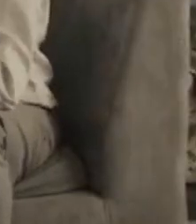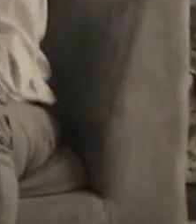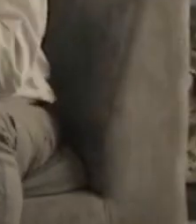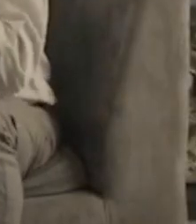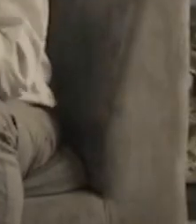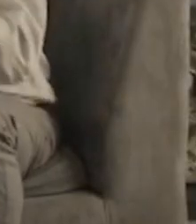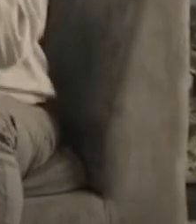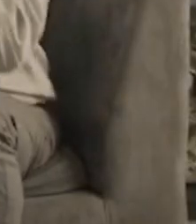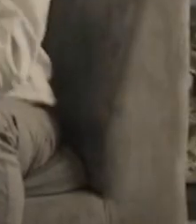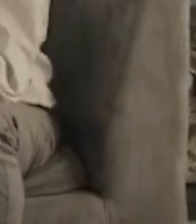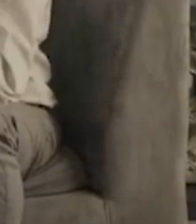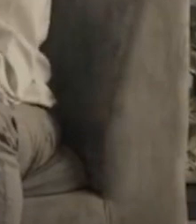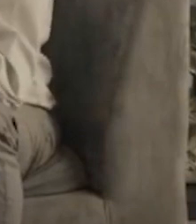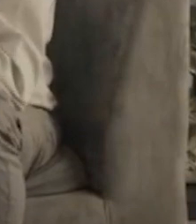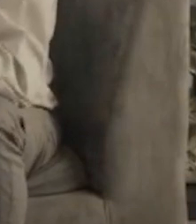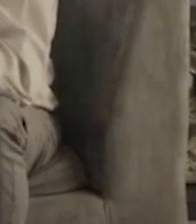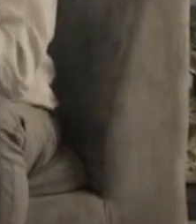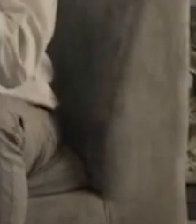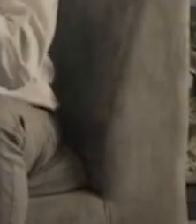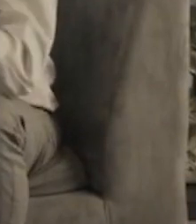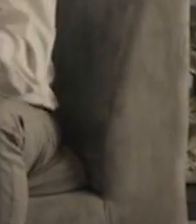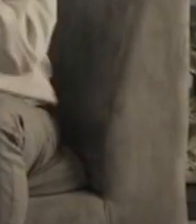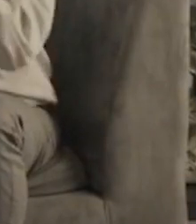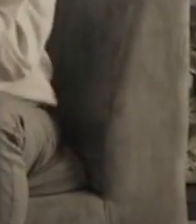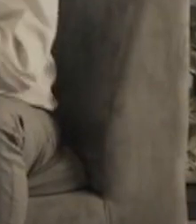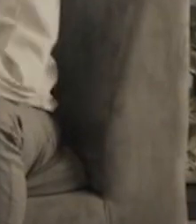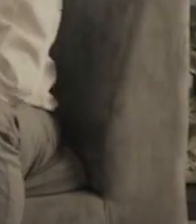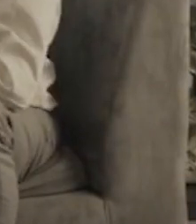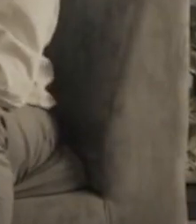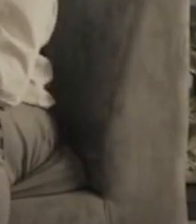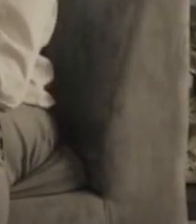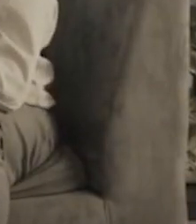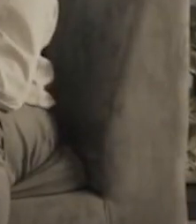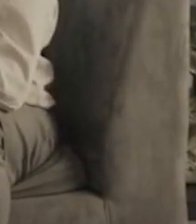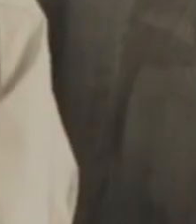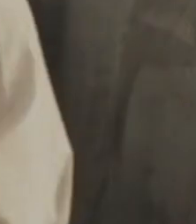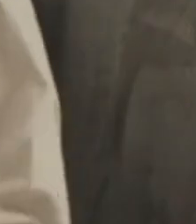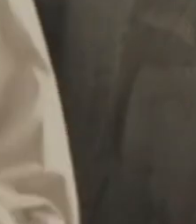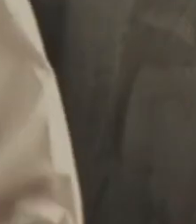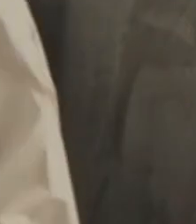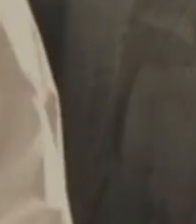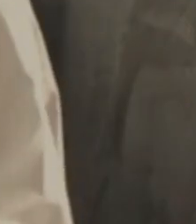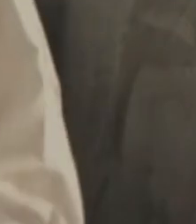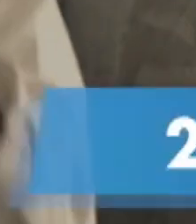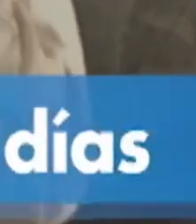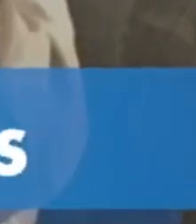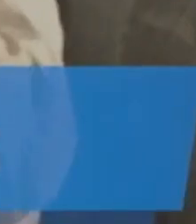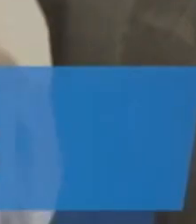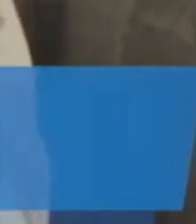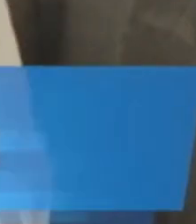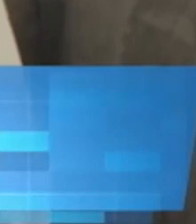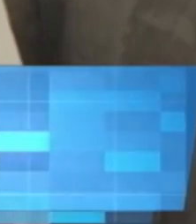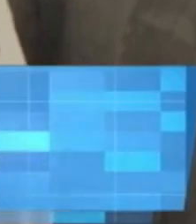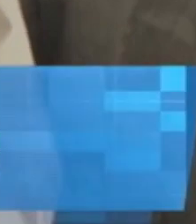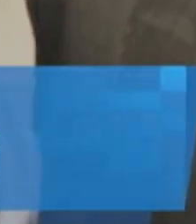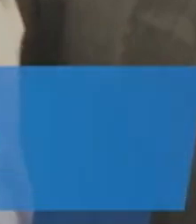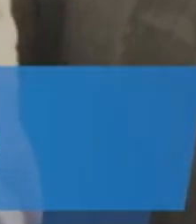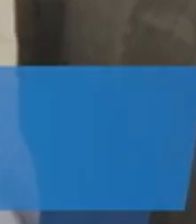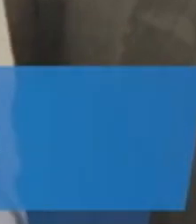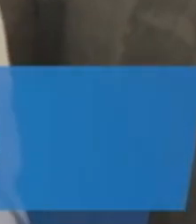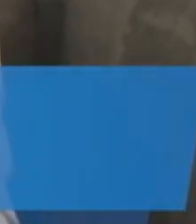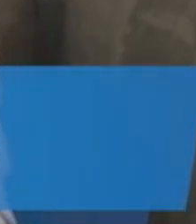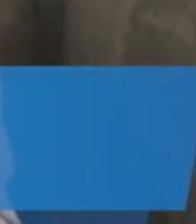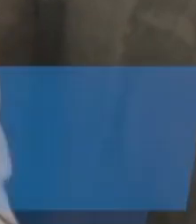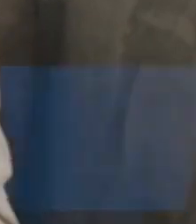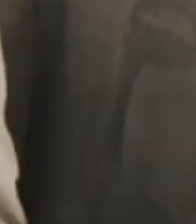diarios, usted ahorrará 3.500 colones por semana. Y sin darse cuenta, durante 21 días,